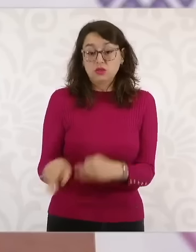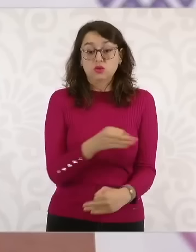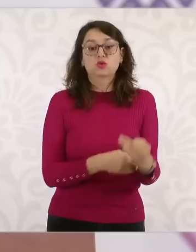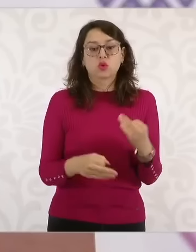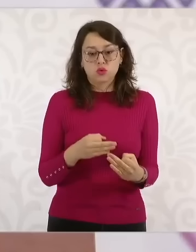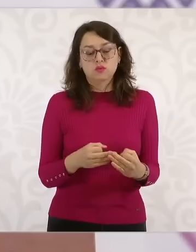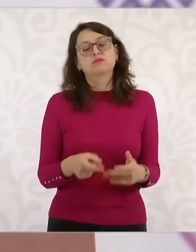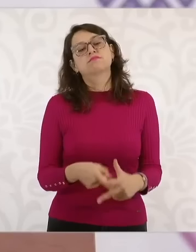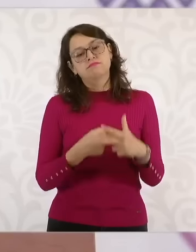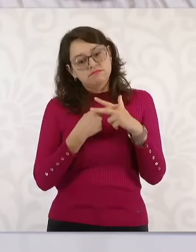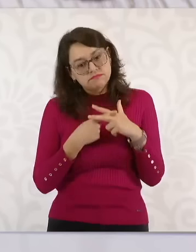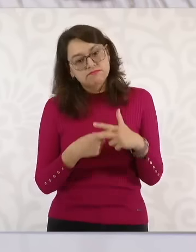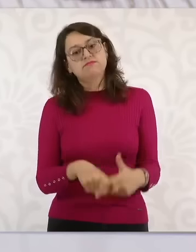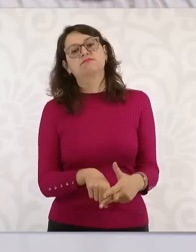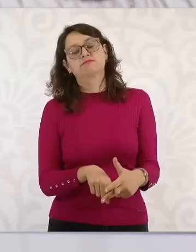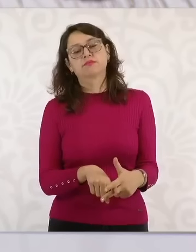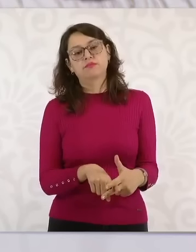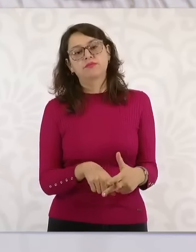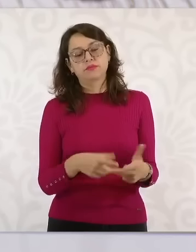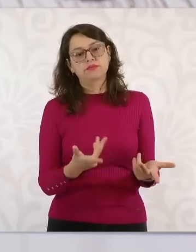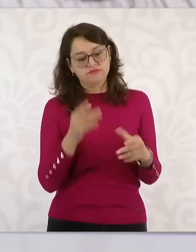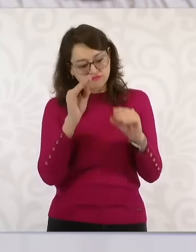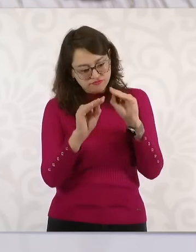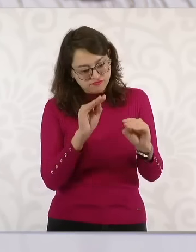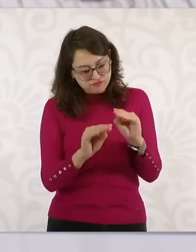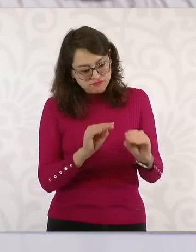pues que empezó a elaborarse la propuesta.